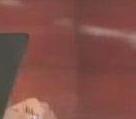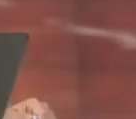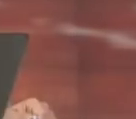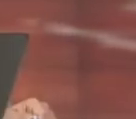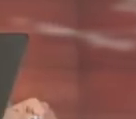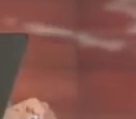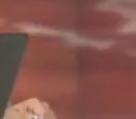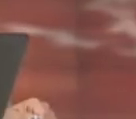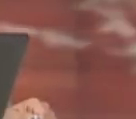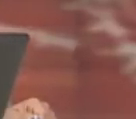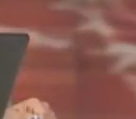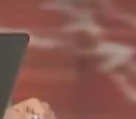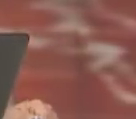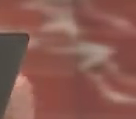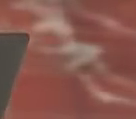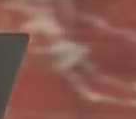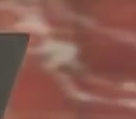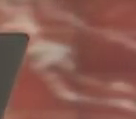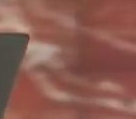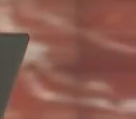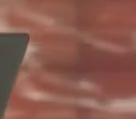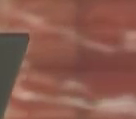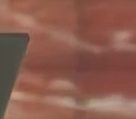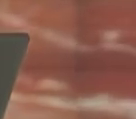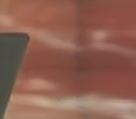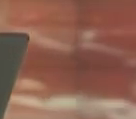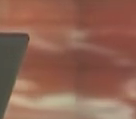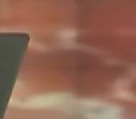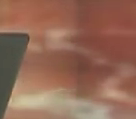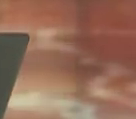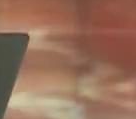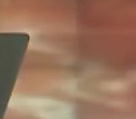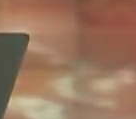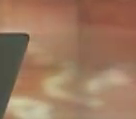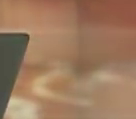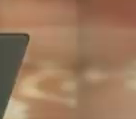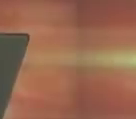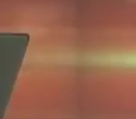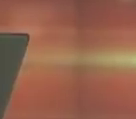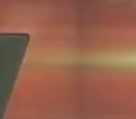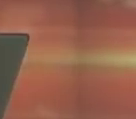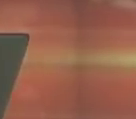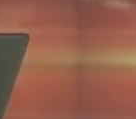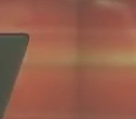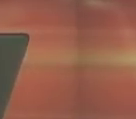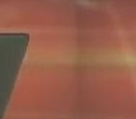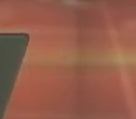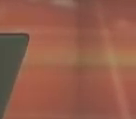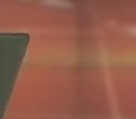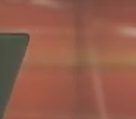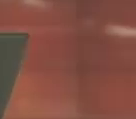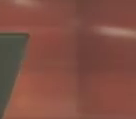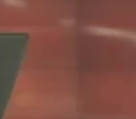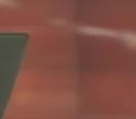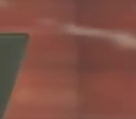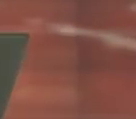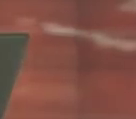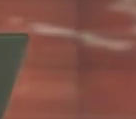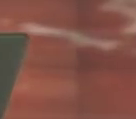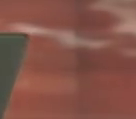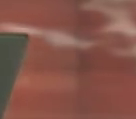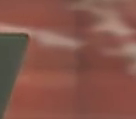De inmediato establecemos un contacto con nuestra compañera Eni Ángel. Ella se encuentra en la sede de la Casa Amarilla, donde se desarrolla la